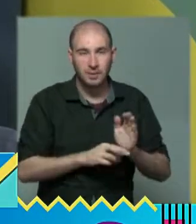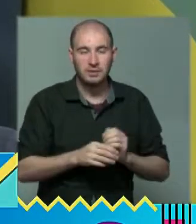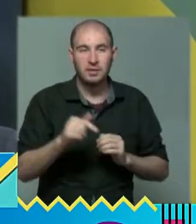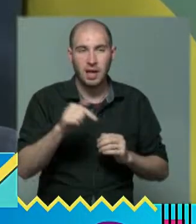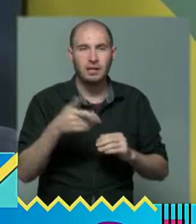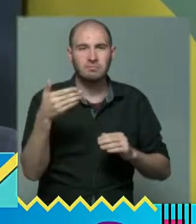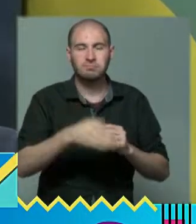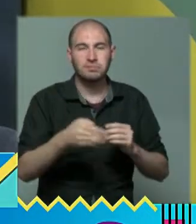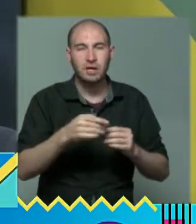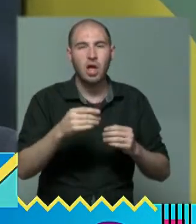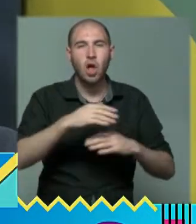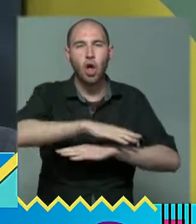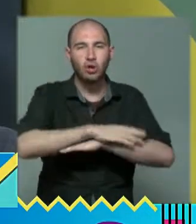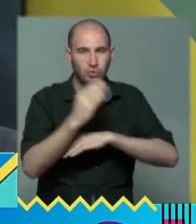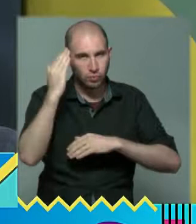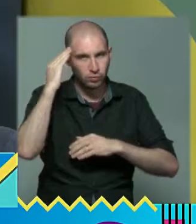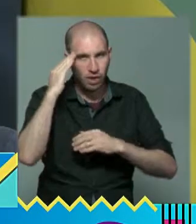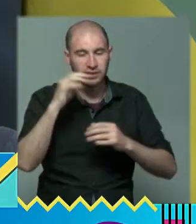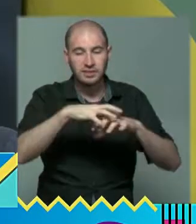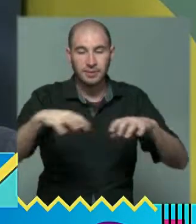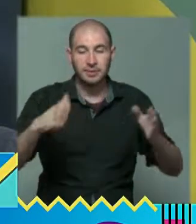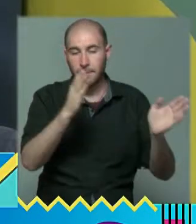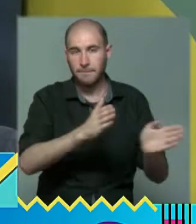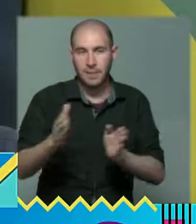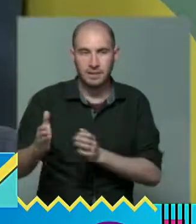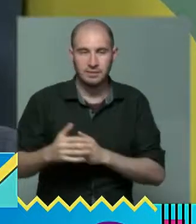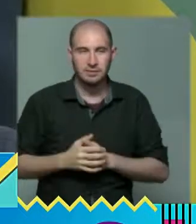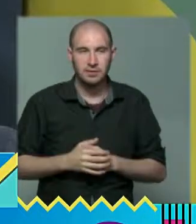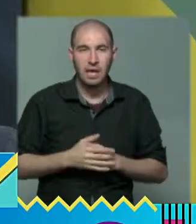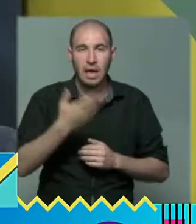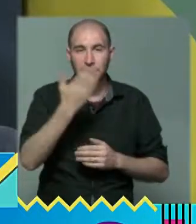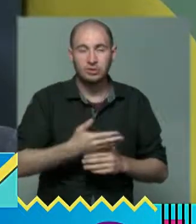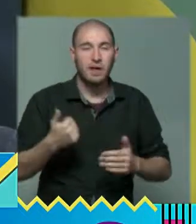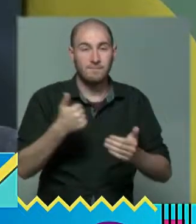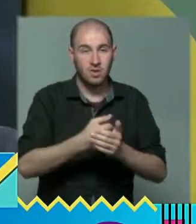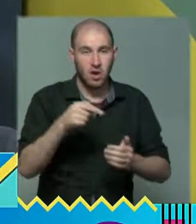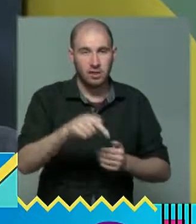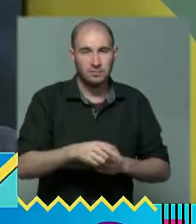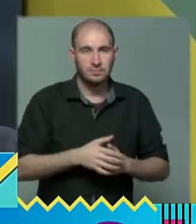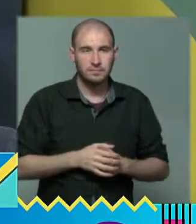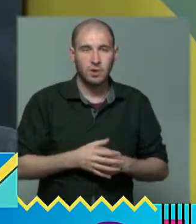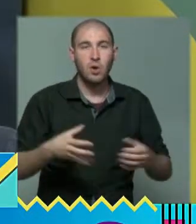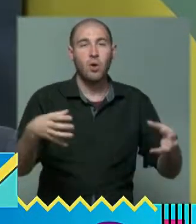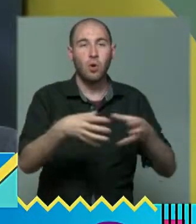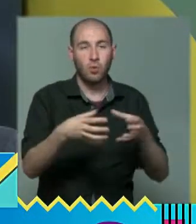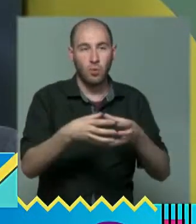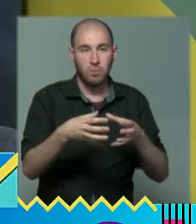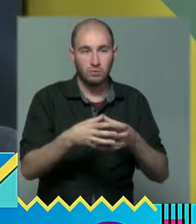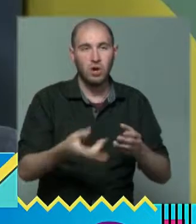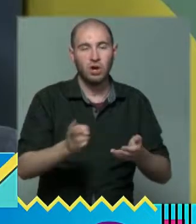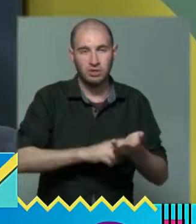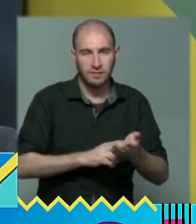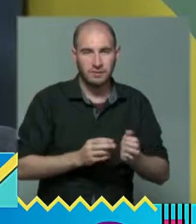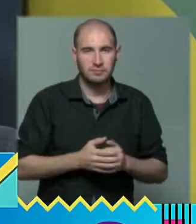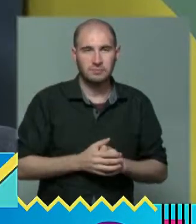una incidencia cognitivo-conductual que está dividido en etapas, en donde los agresores sexuales en grupos, volvemos bajo